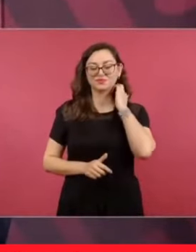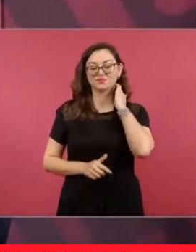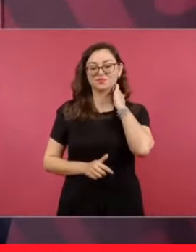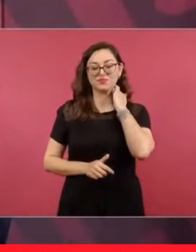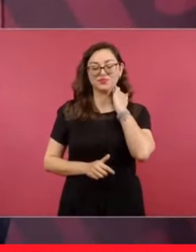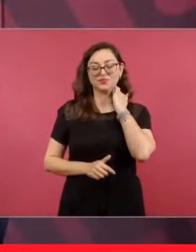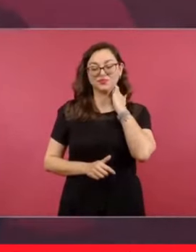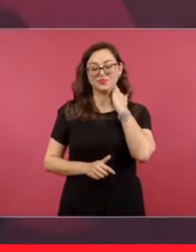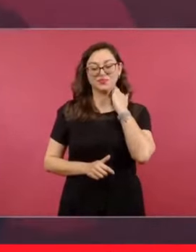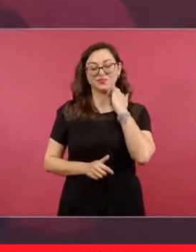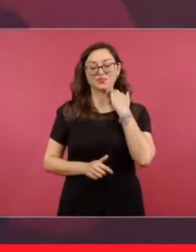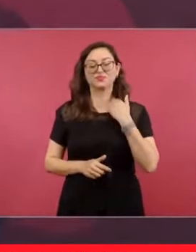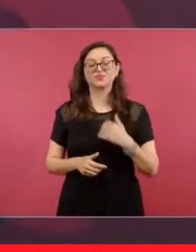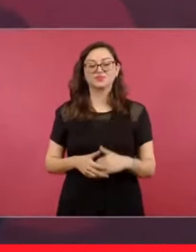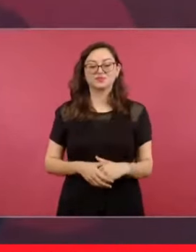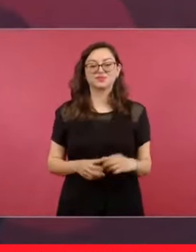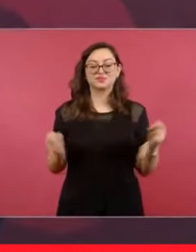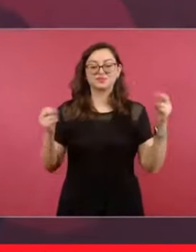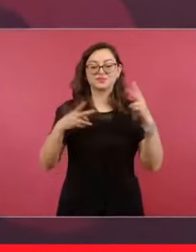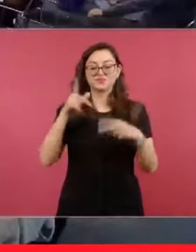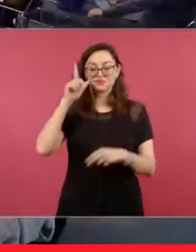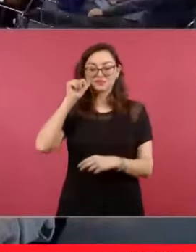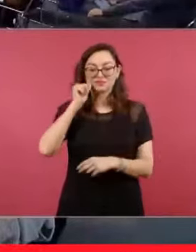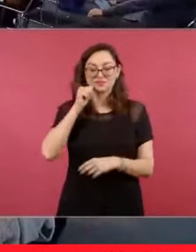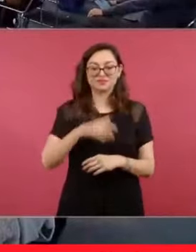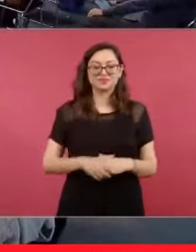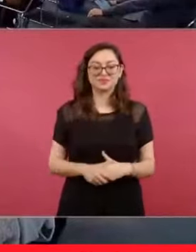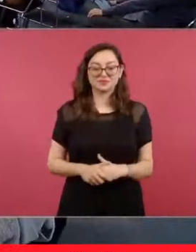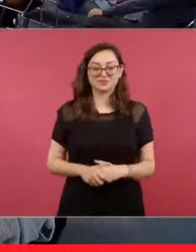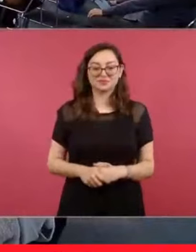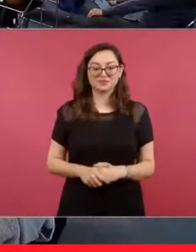censura Bueno nos vemos mañana